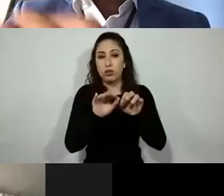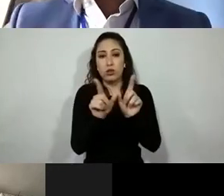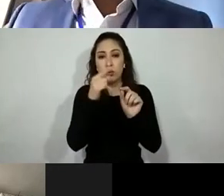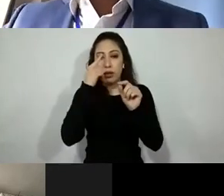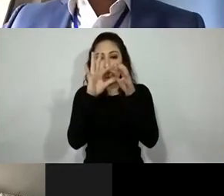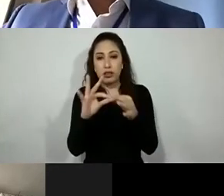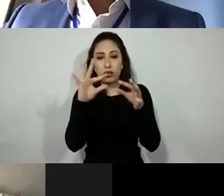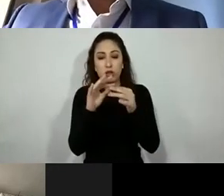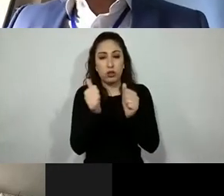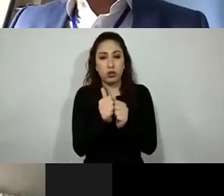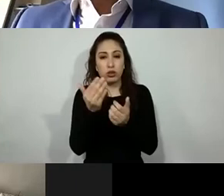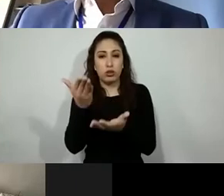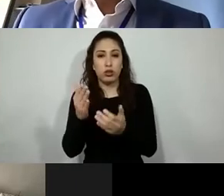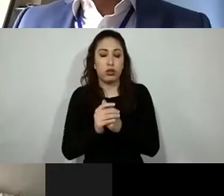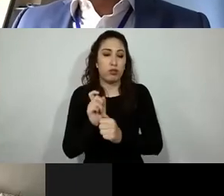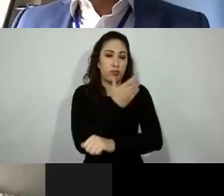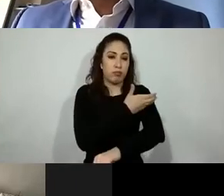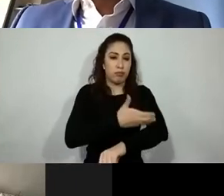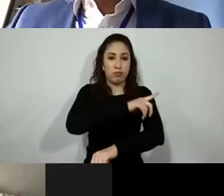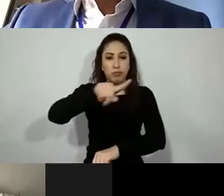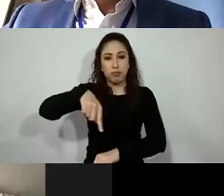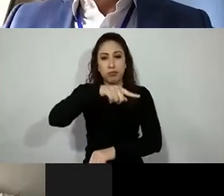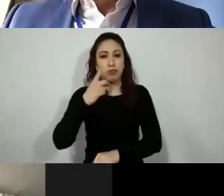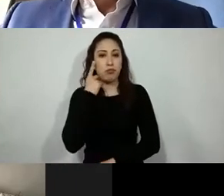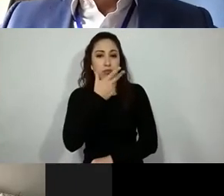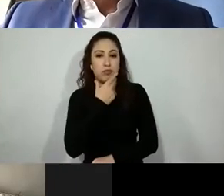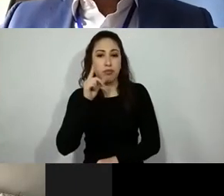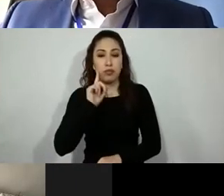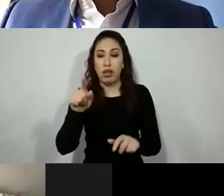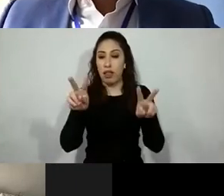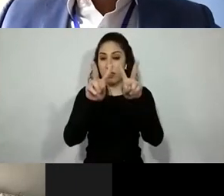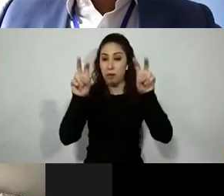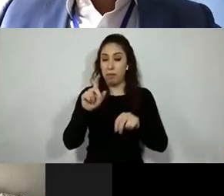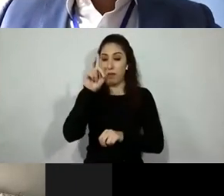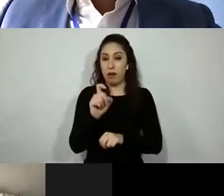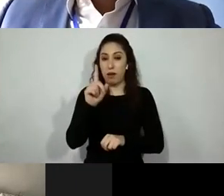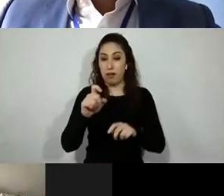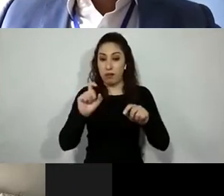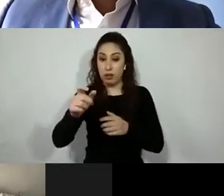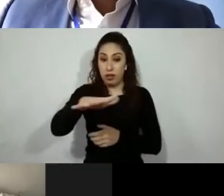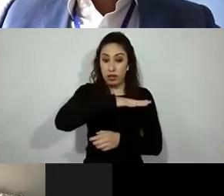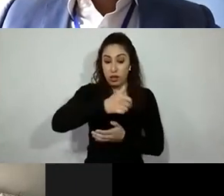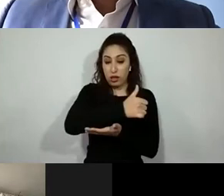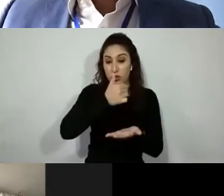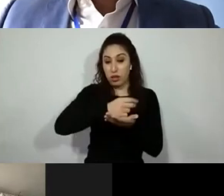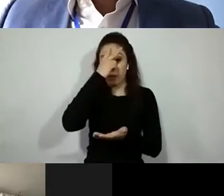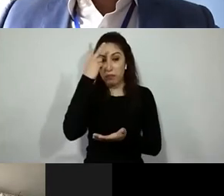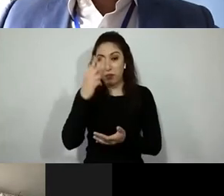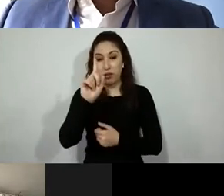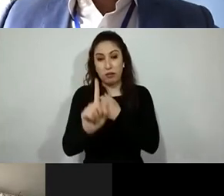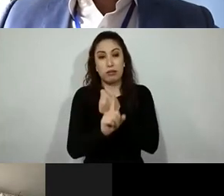con nuestros compañeros diputados, el tema del agua a nivel de la Ciudad de México, pues ha sido causa de